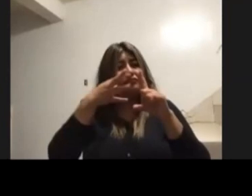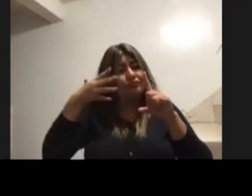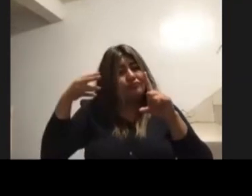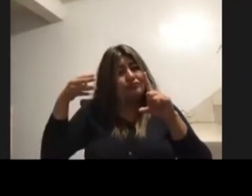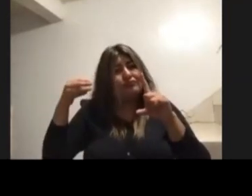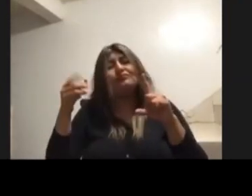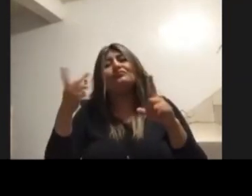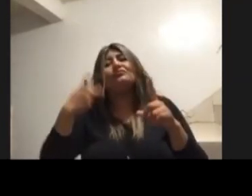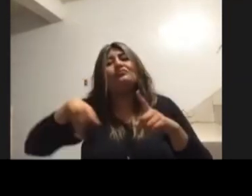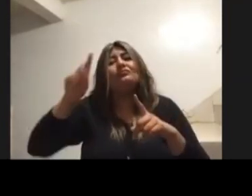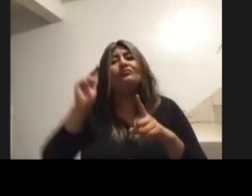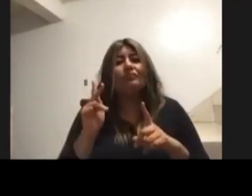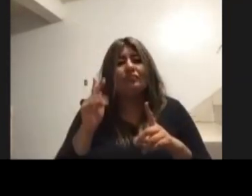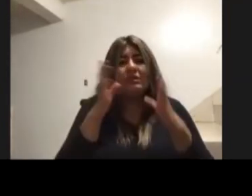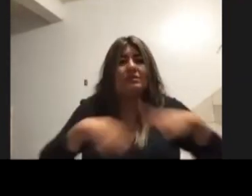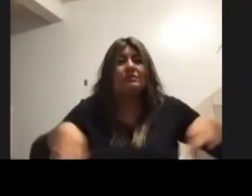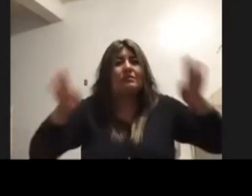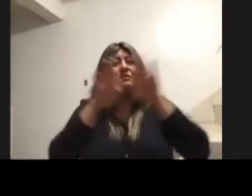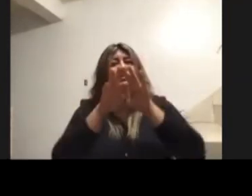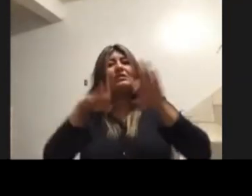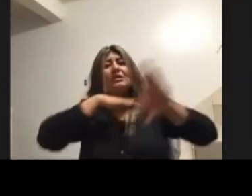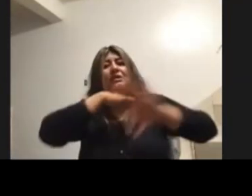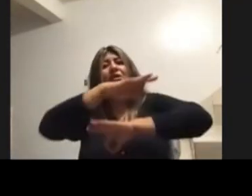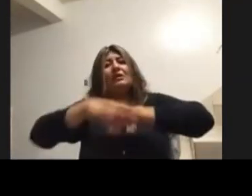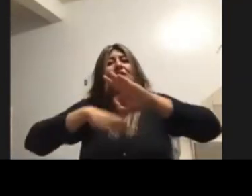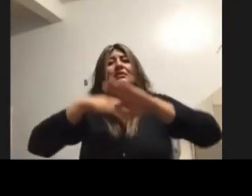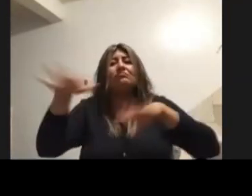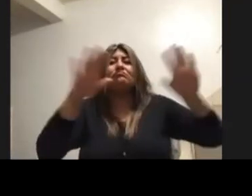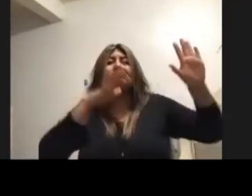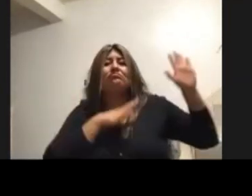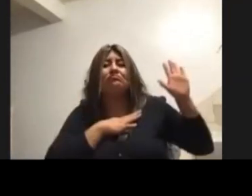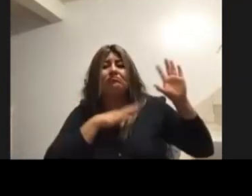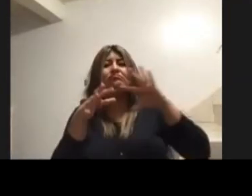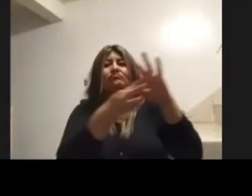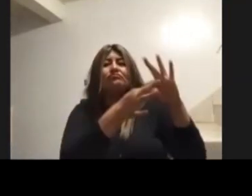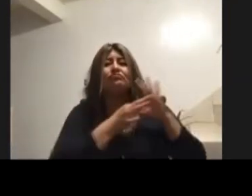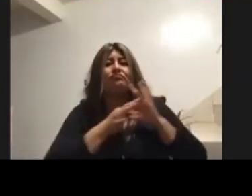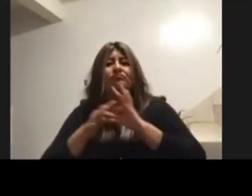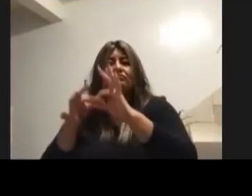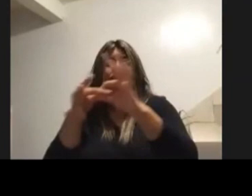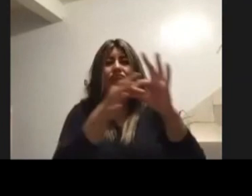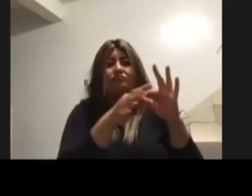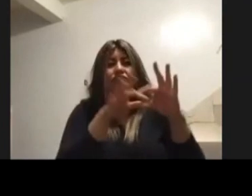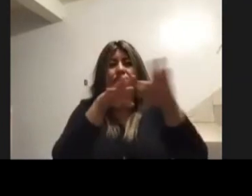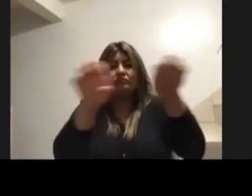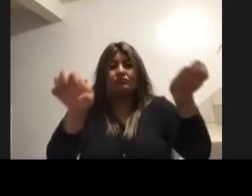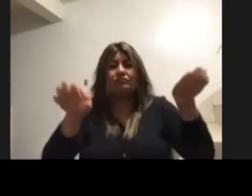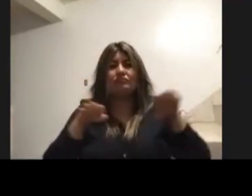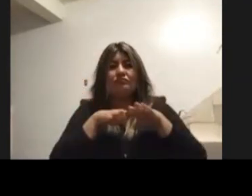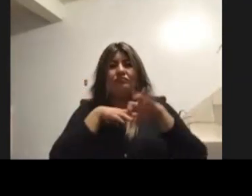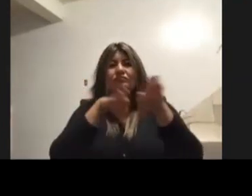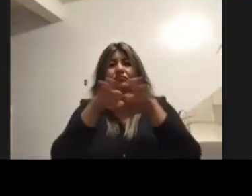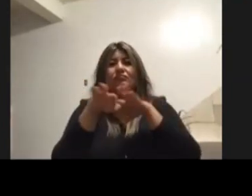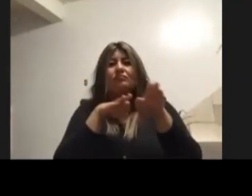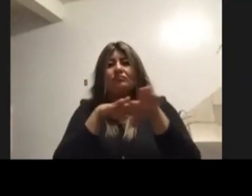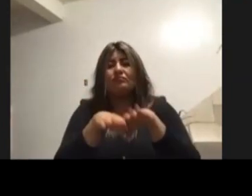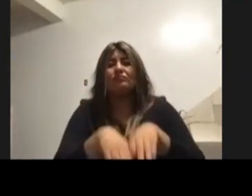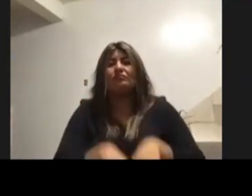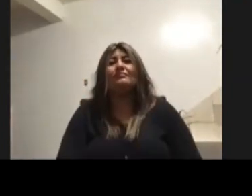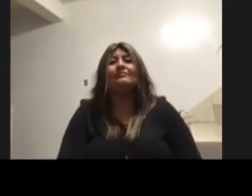de que nos toquemos esa parte humana para hacer equipos y alianzas. Espero haber contestado hasta ahí.